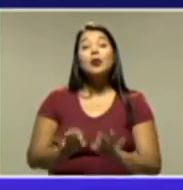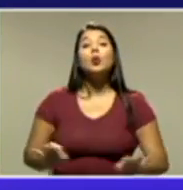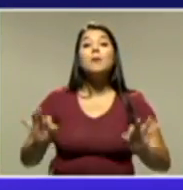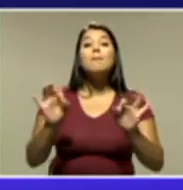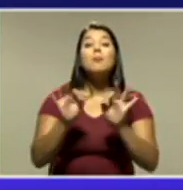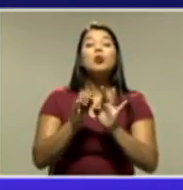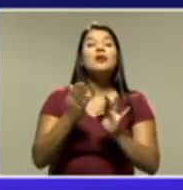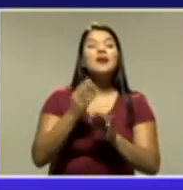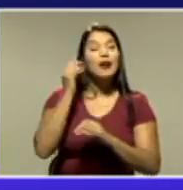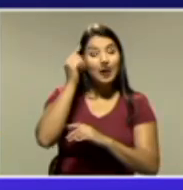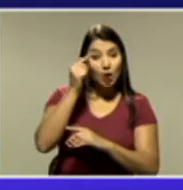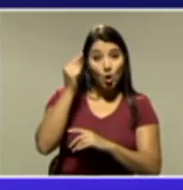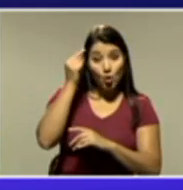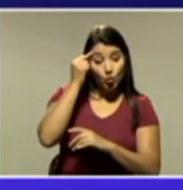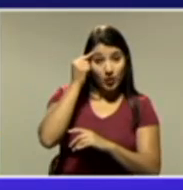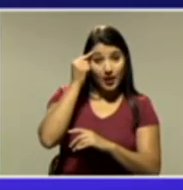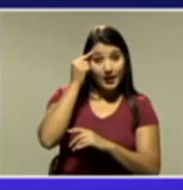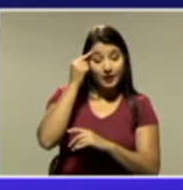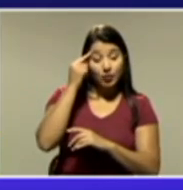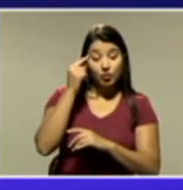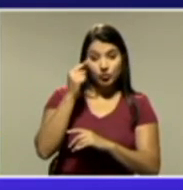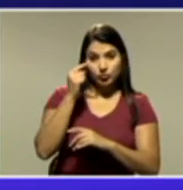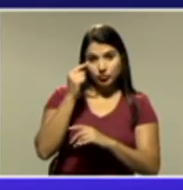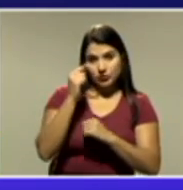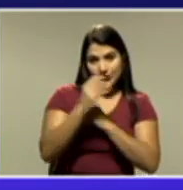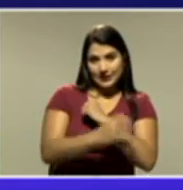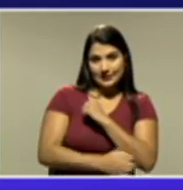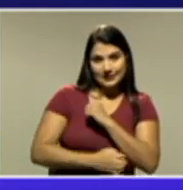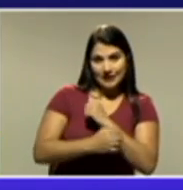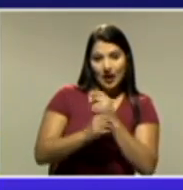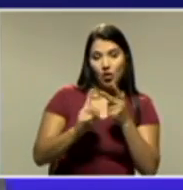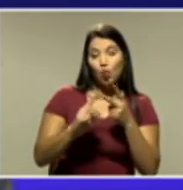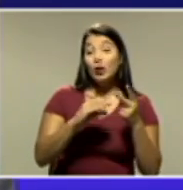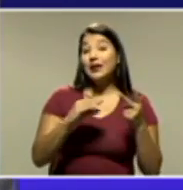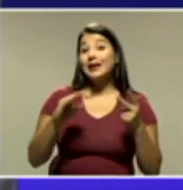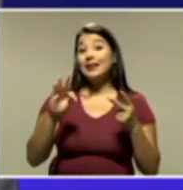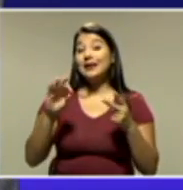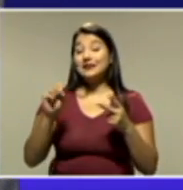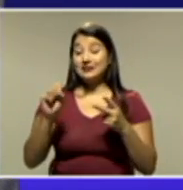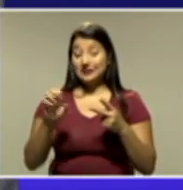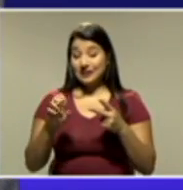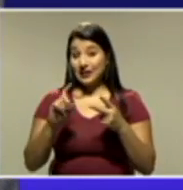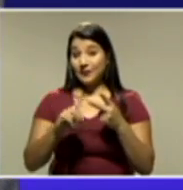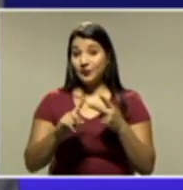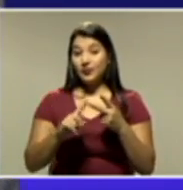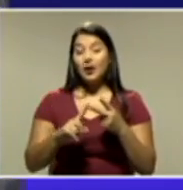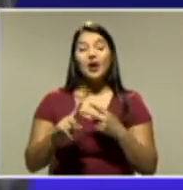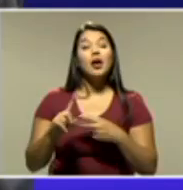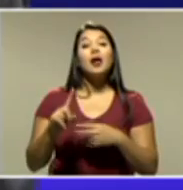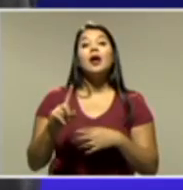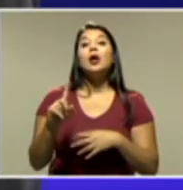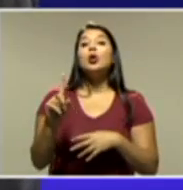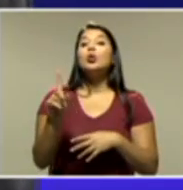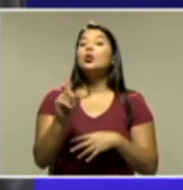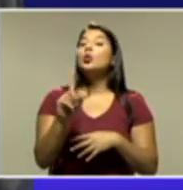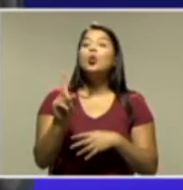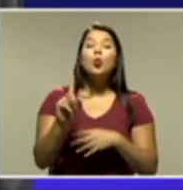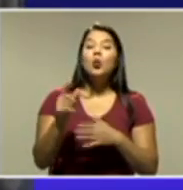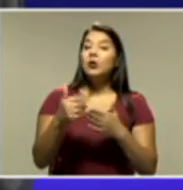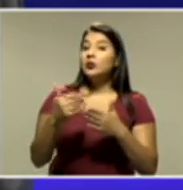y entendiendo el gobierno como Estado y el tribunal dentro de ese contexto, no hace una